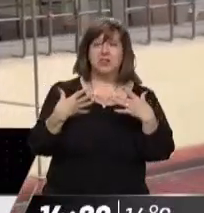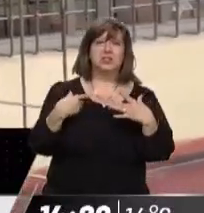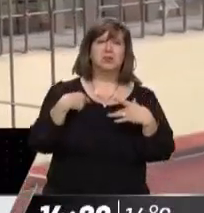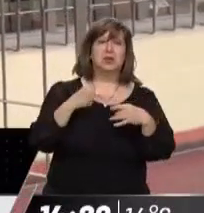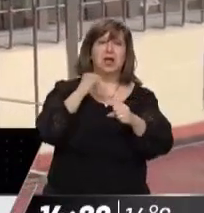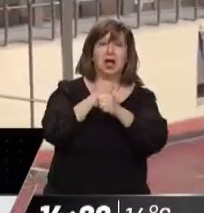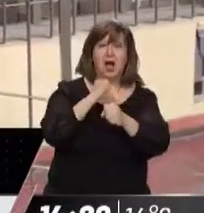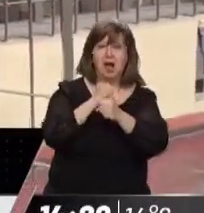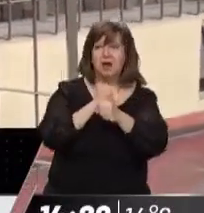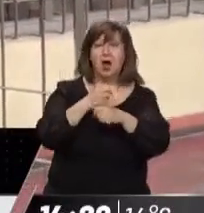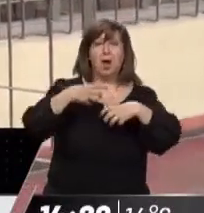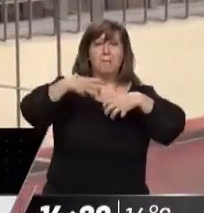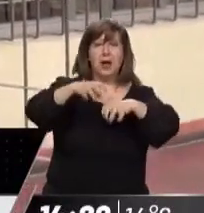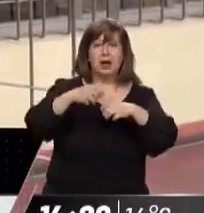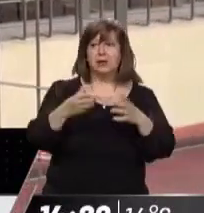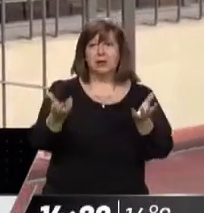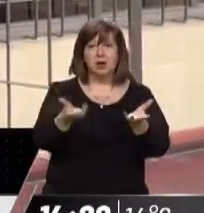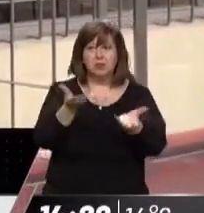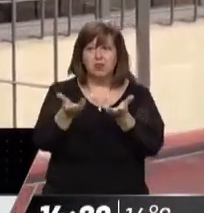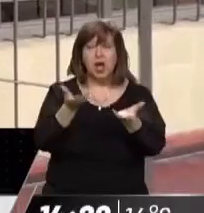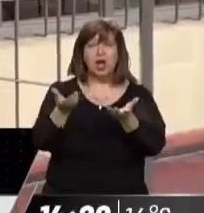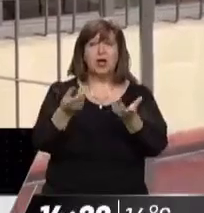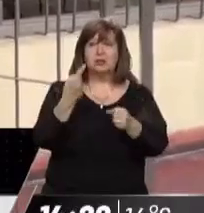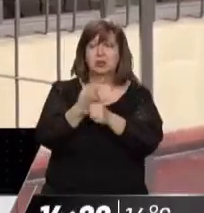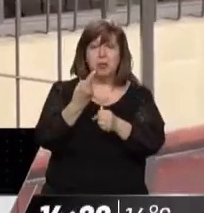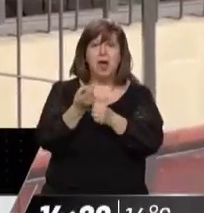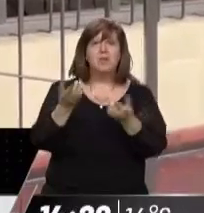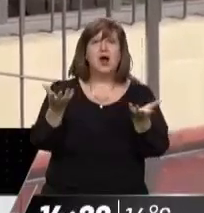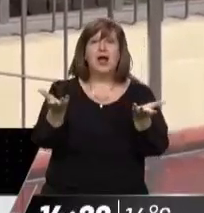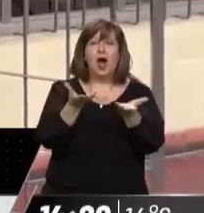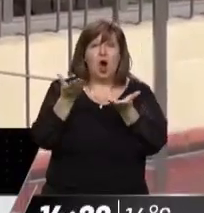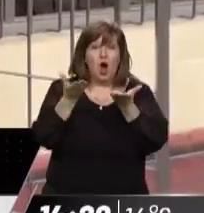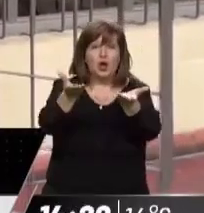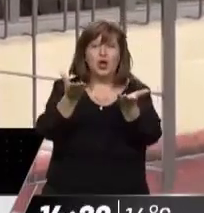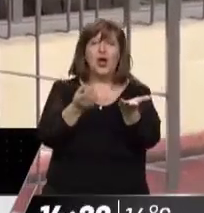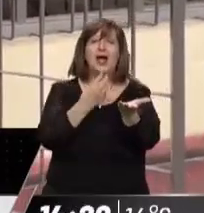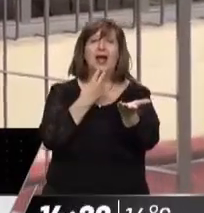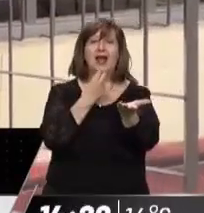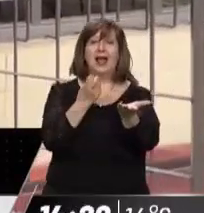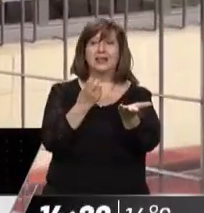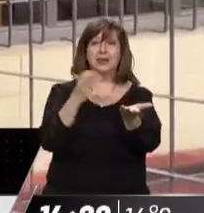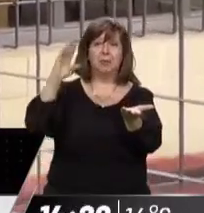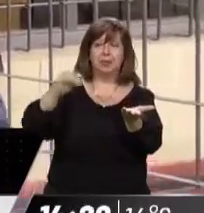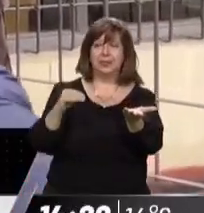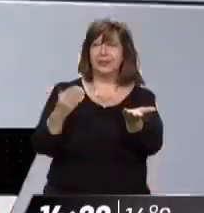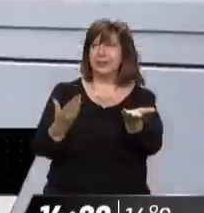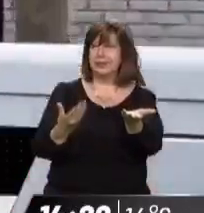obviamente no podés cocinar, que la materia prima principal, los hornos eléctricos, son todo eléctricos, así que te deja